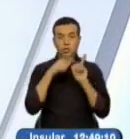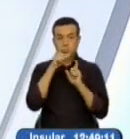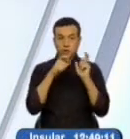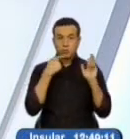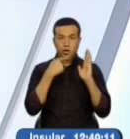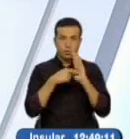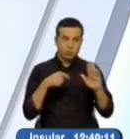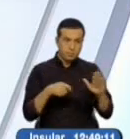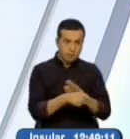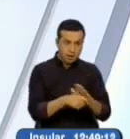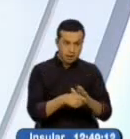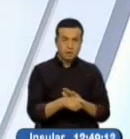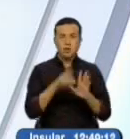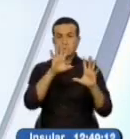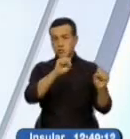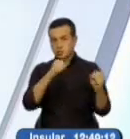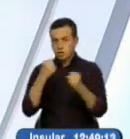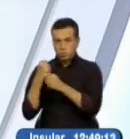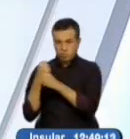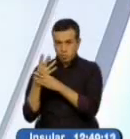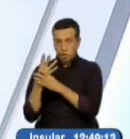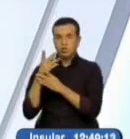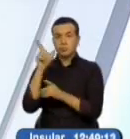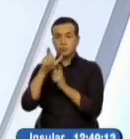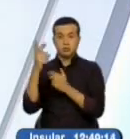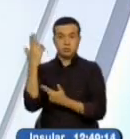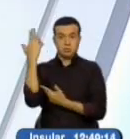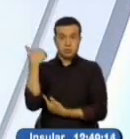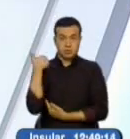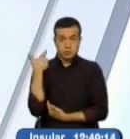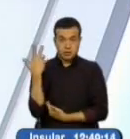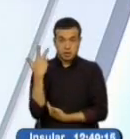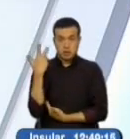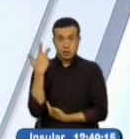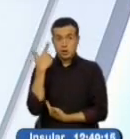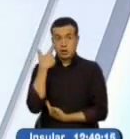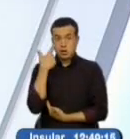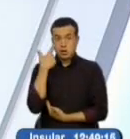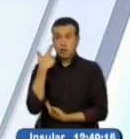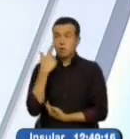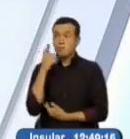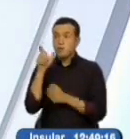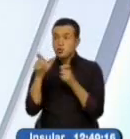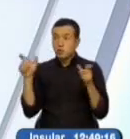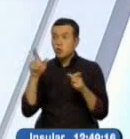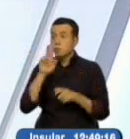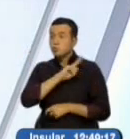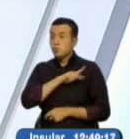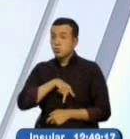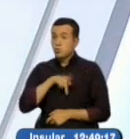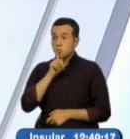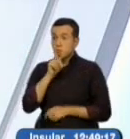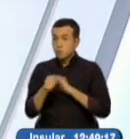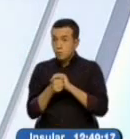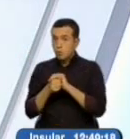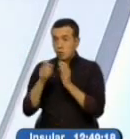como asesinato, secuestro, tenencia ilegal de armas, violación a la intimidad y falso